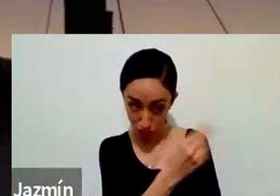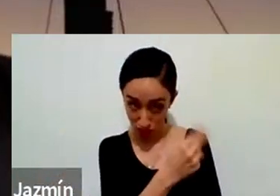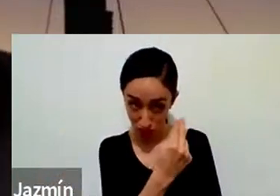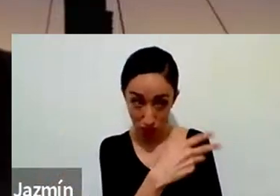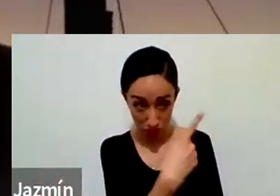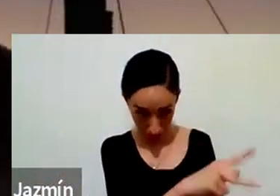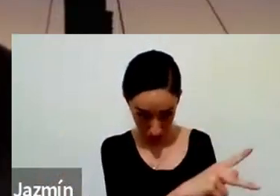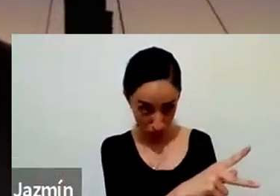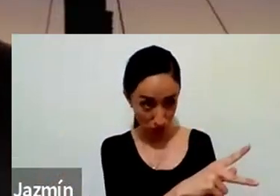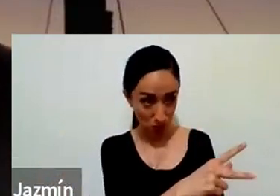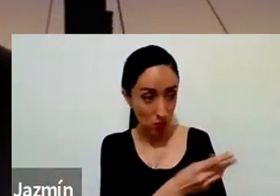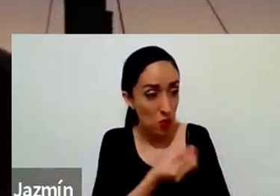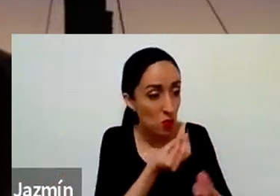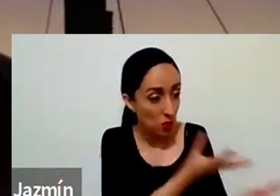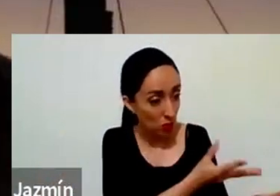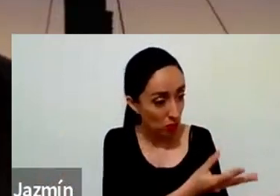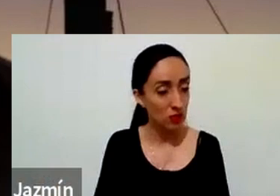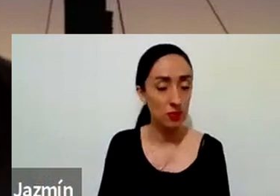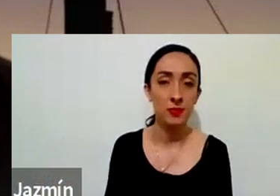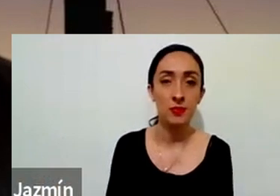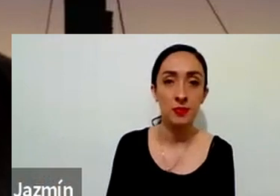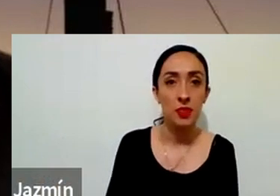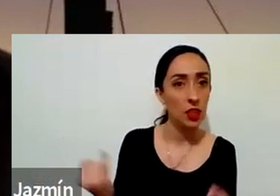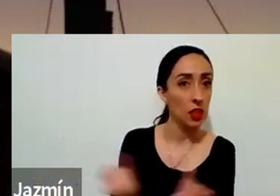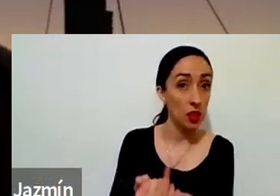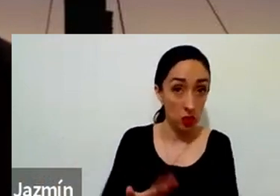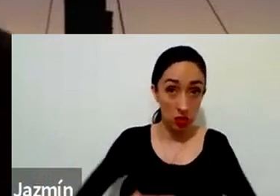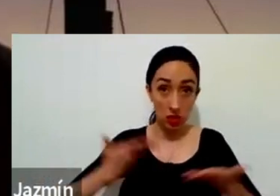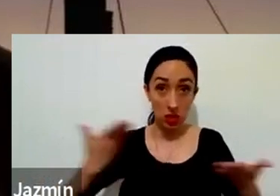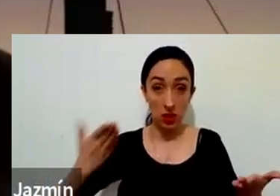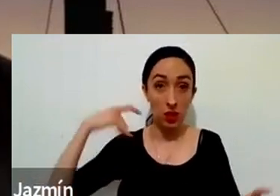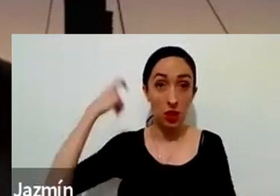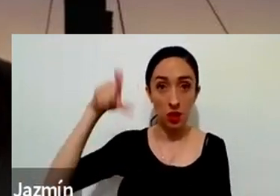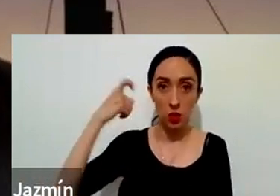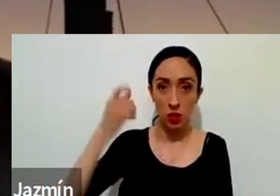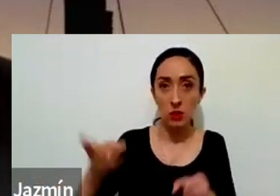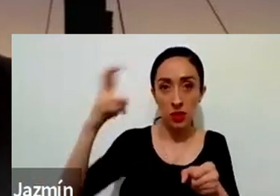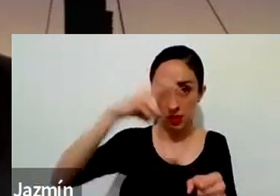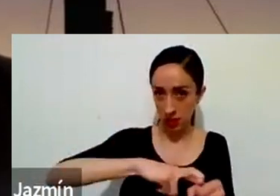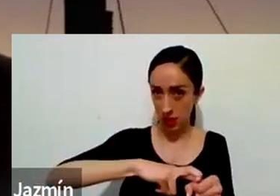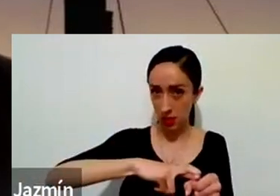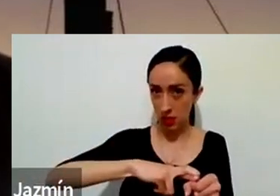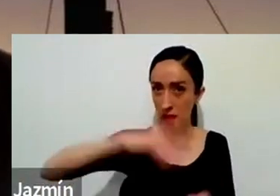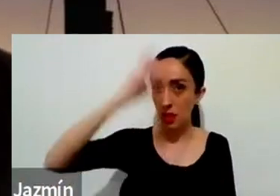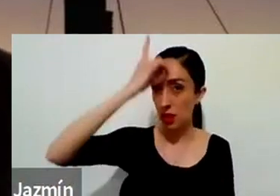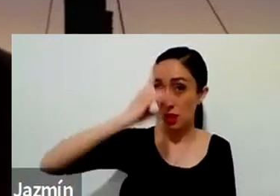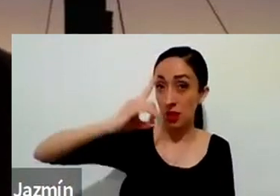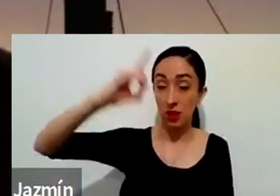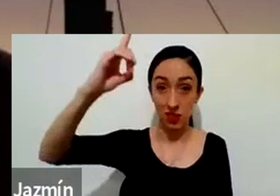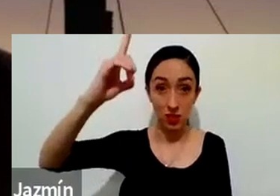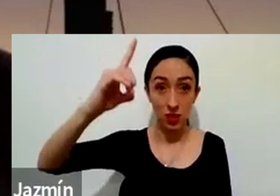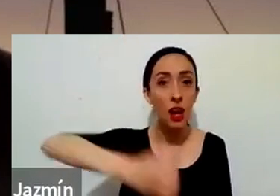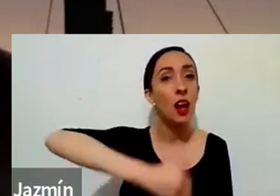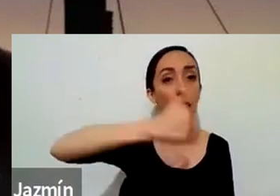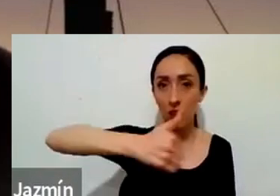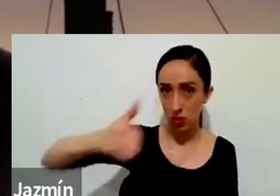Cuaresma, Dios nos ha llamado por nuestro nombre. Dios nos conoce. Dios